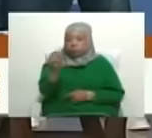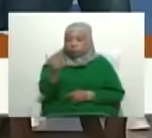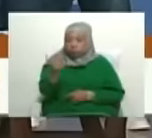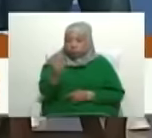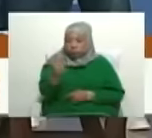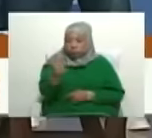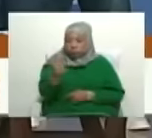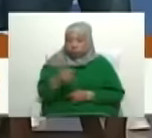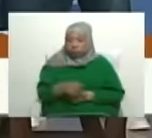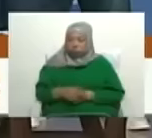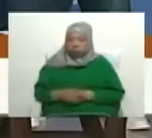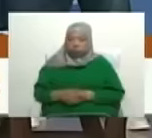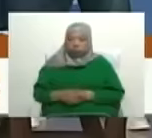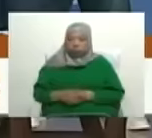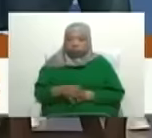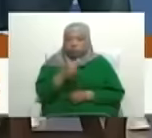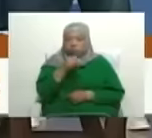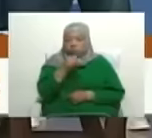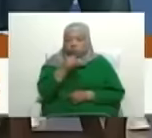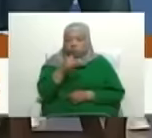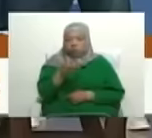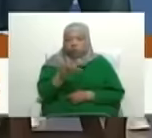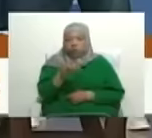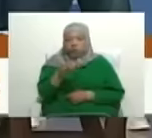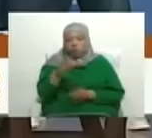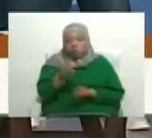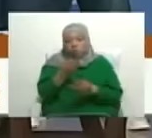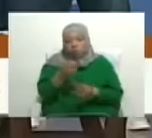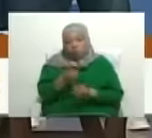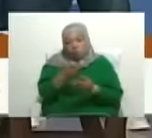Es demasiado poco para la información que han venido suministrando.